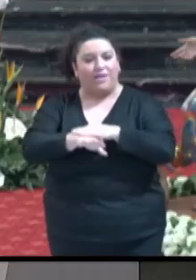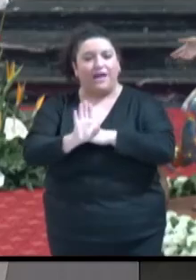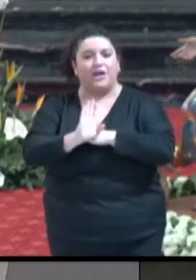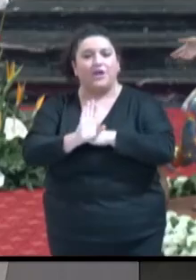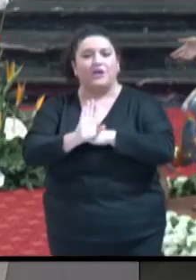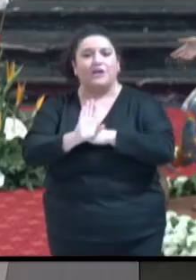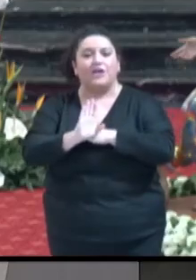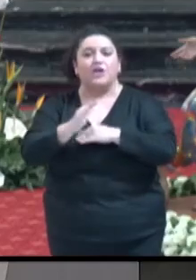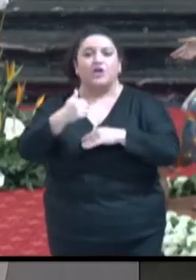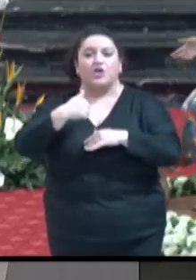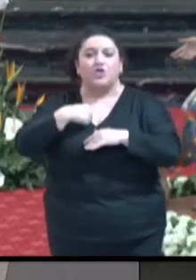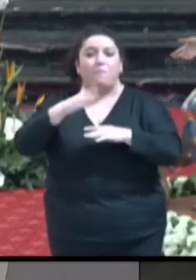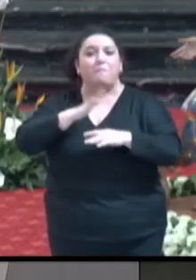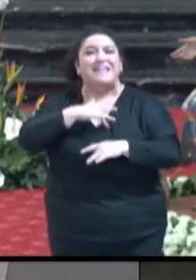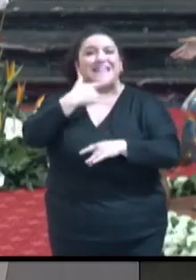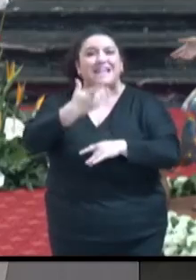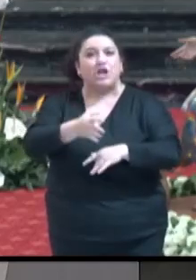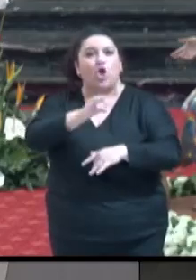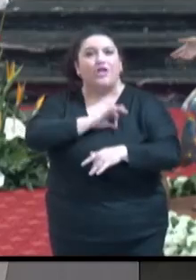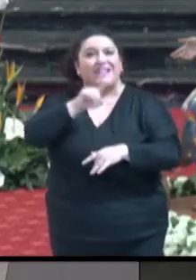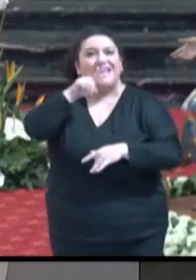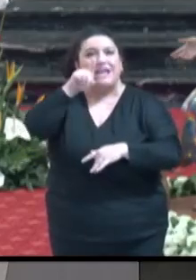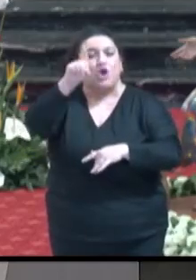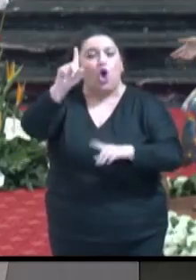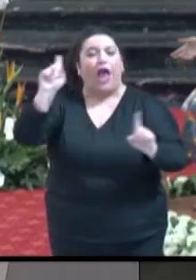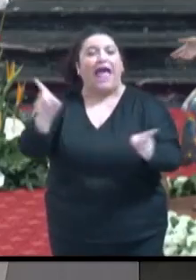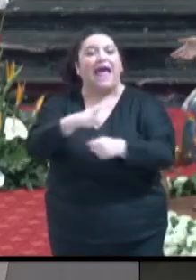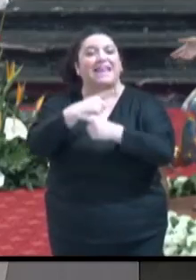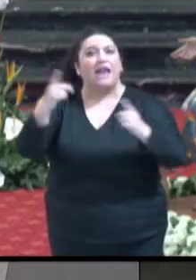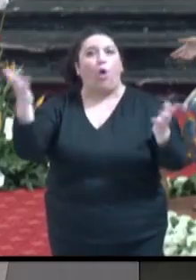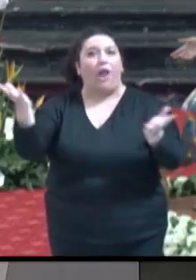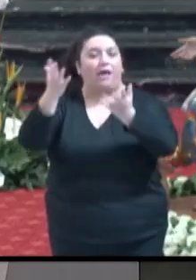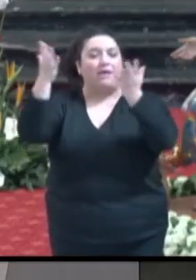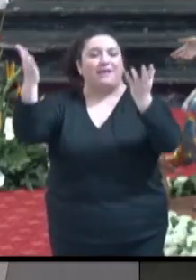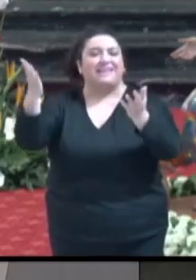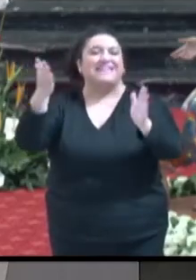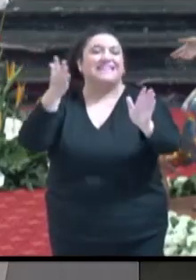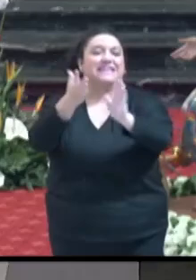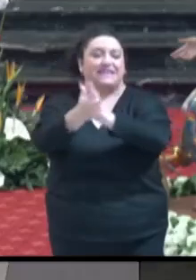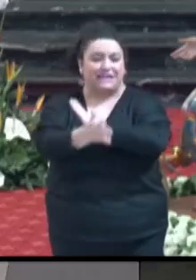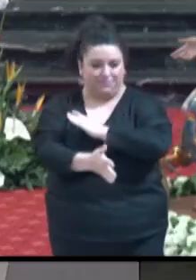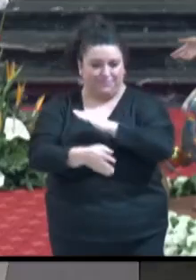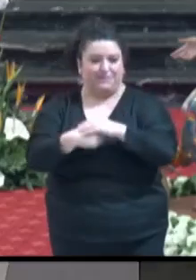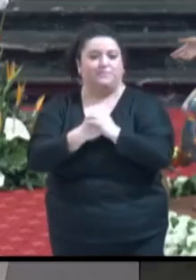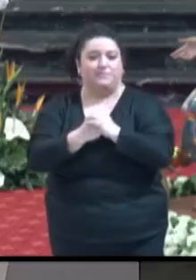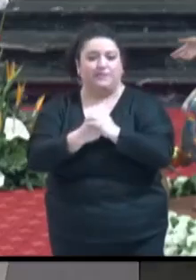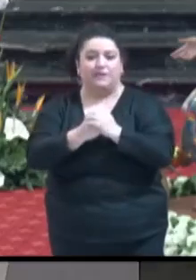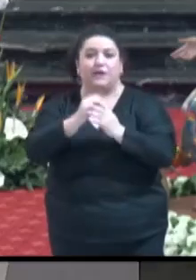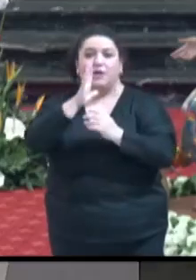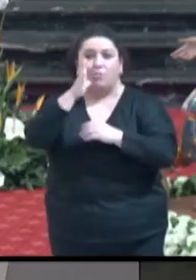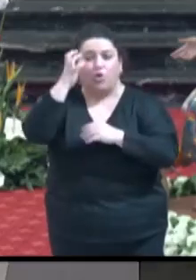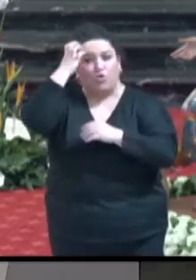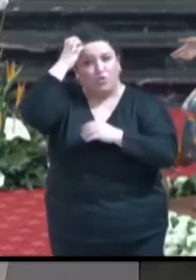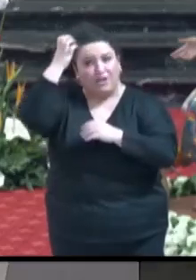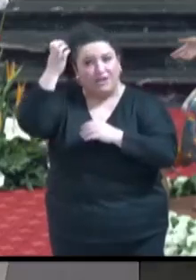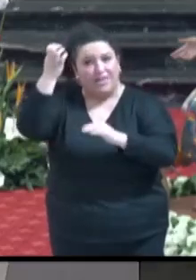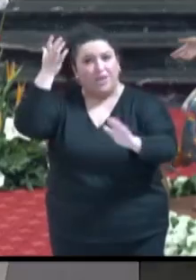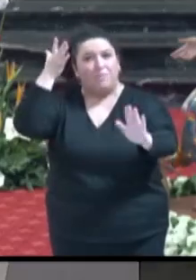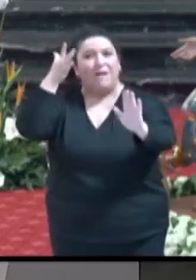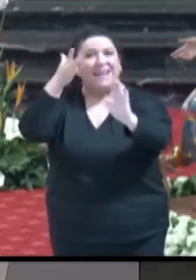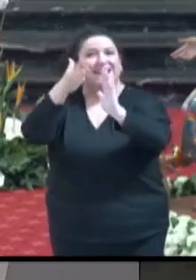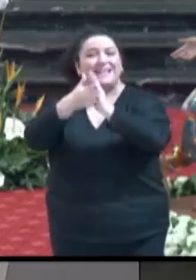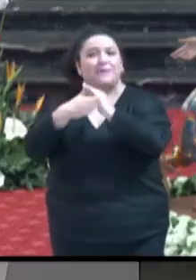Eternamente la misericordia del Señor porque dije tu reinado es un reinado que permanecerá para